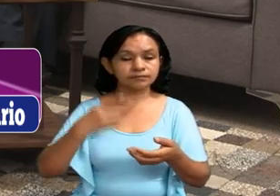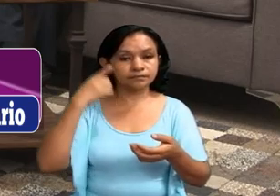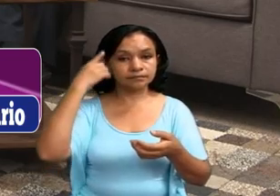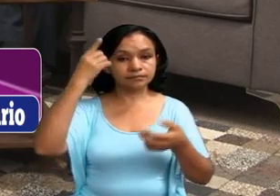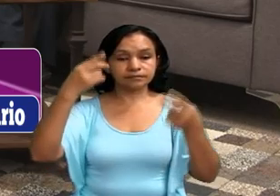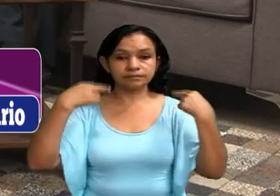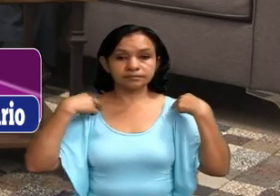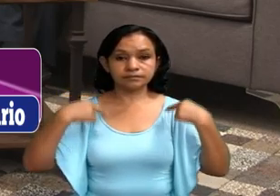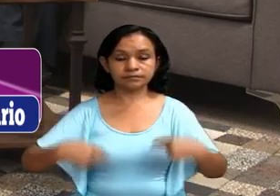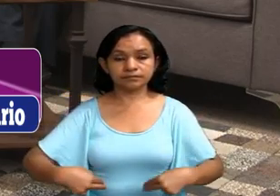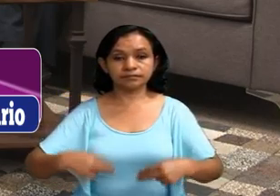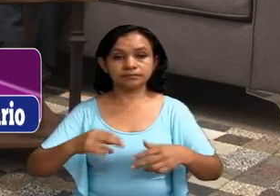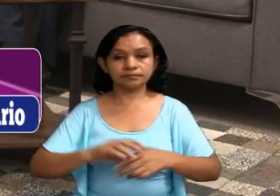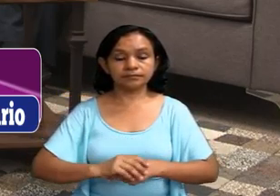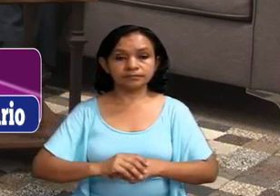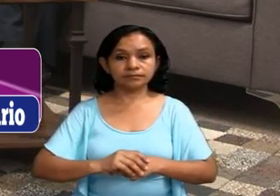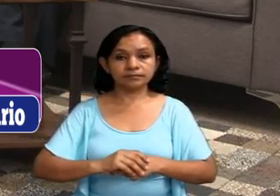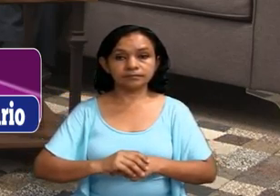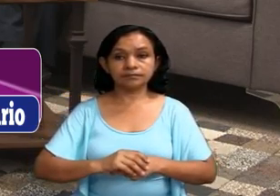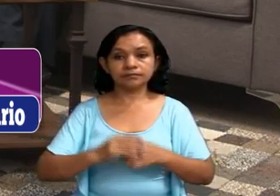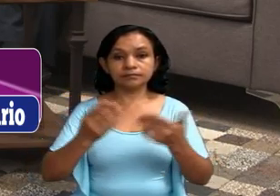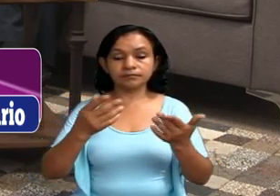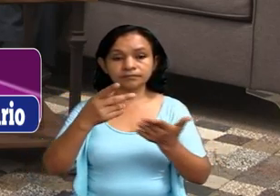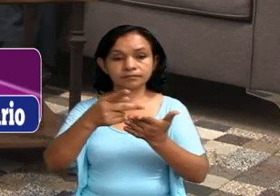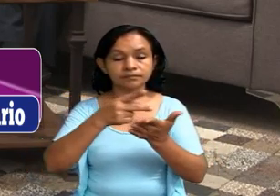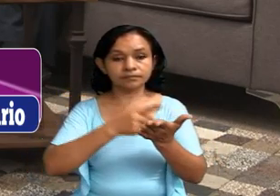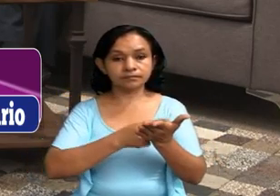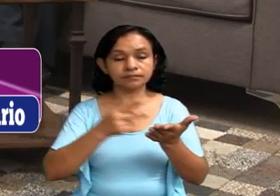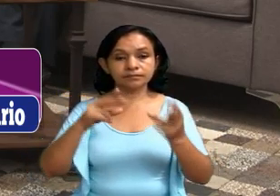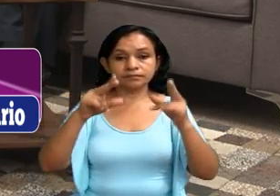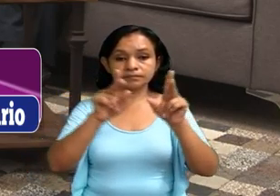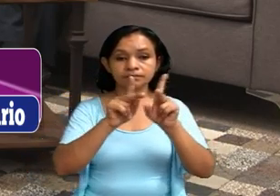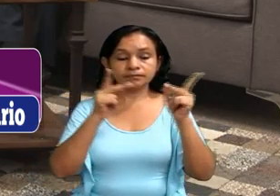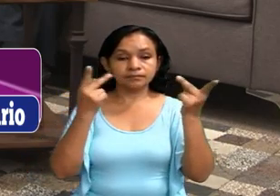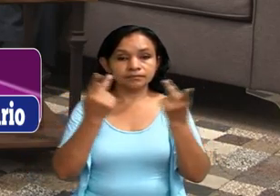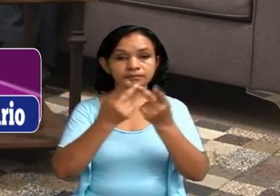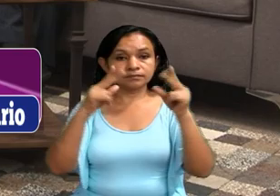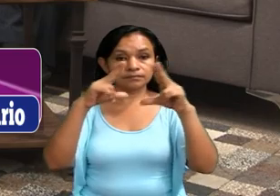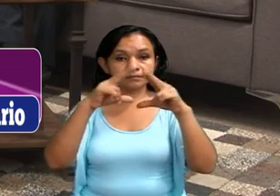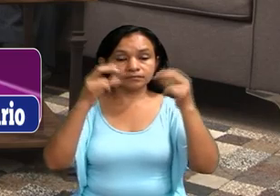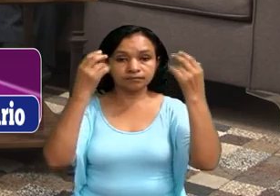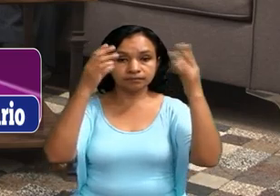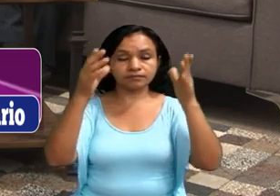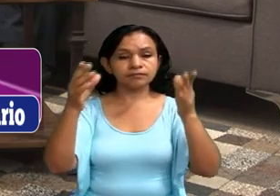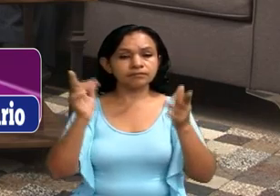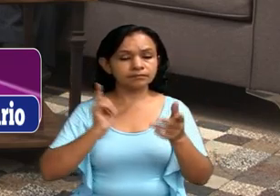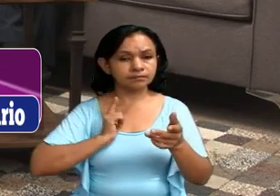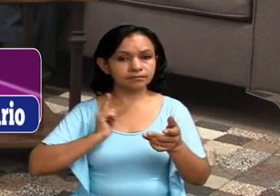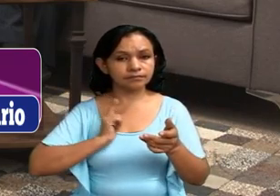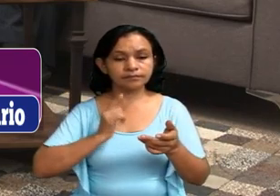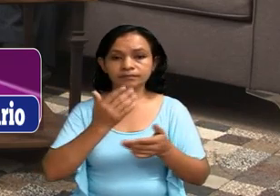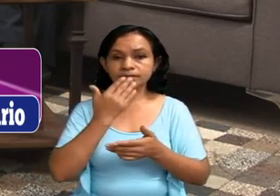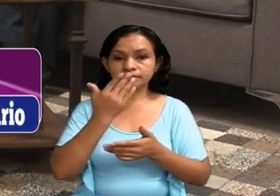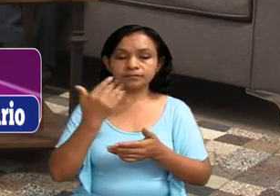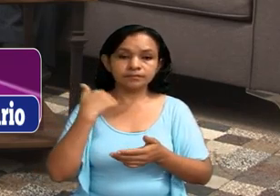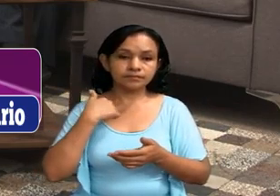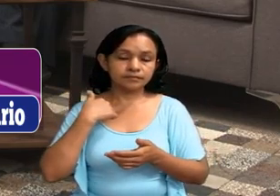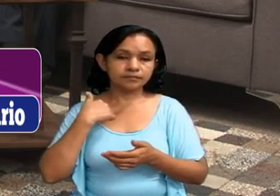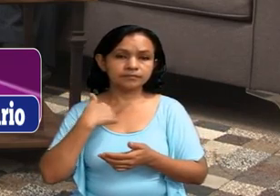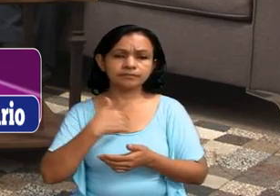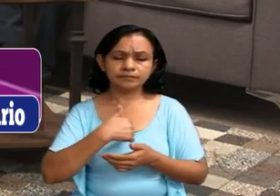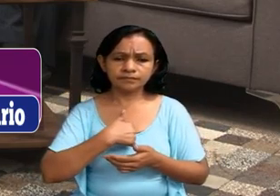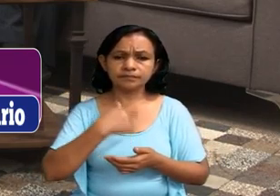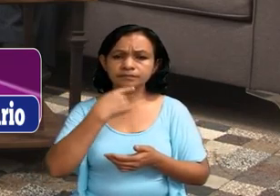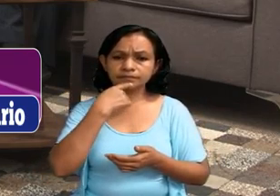Y justamente, como te explicaba, este proyecto del Foro Nicaragüense de Cultura cabe en eso. Pero bueno, yo siempre insisto que